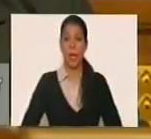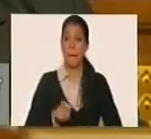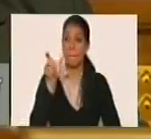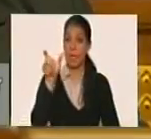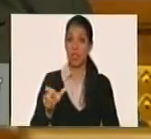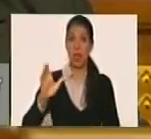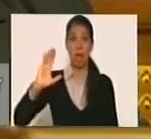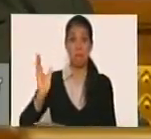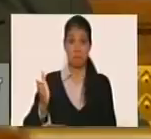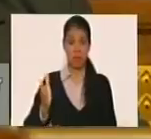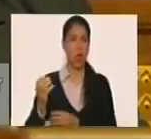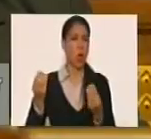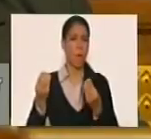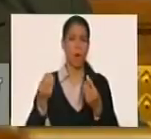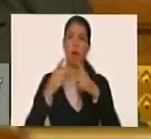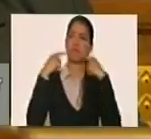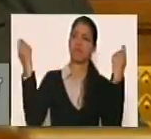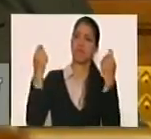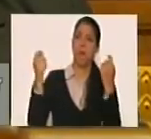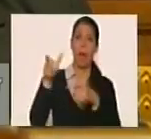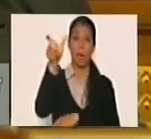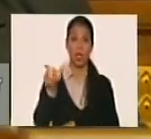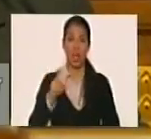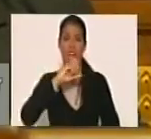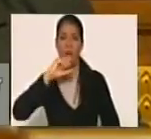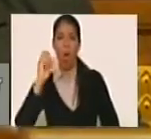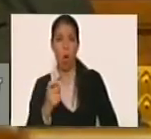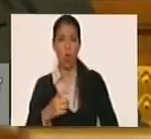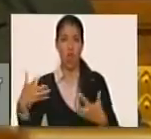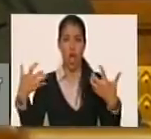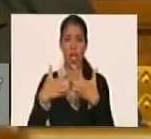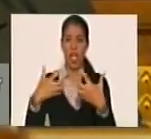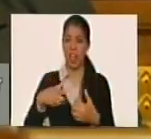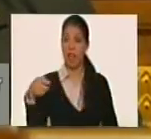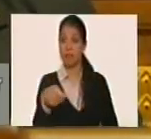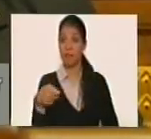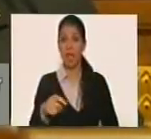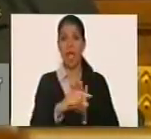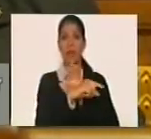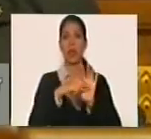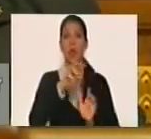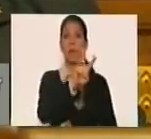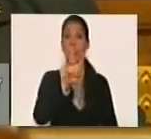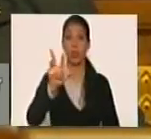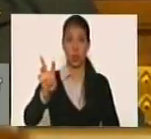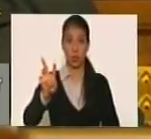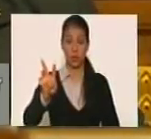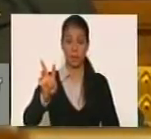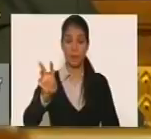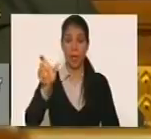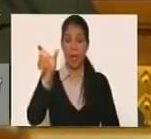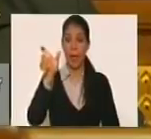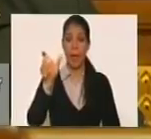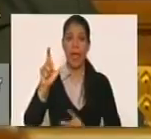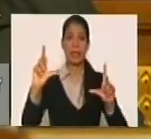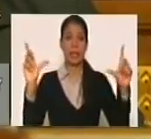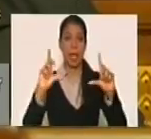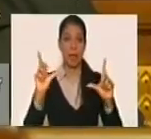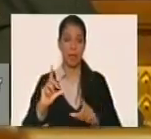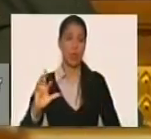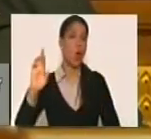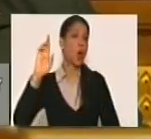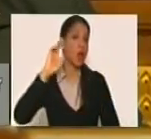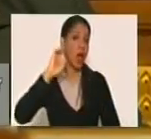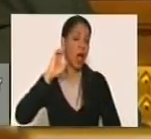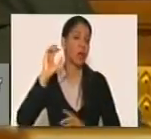de mensajes a favor del odio y la guerra. Artículo 22. El prestador de servicio de